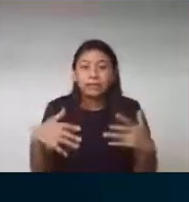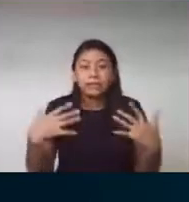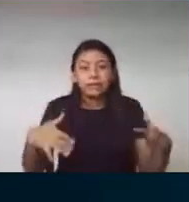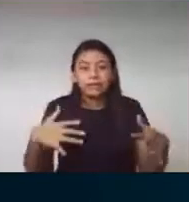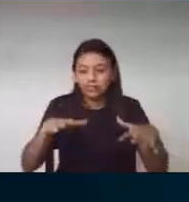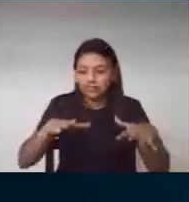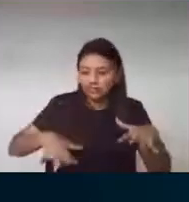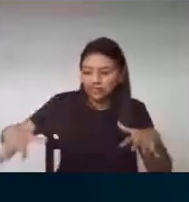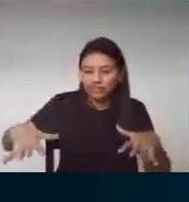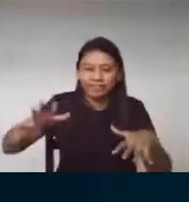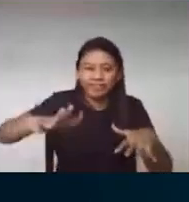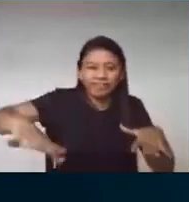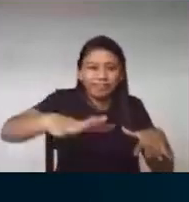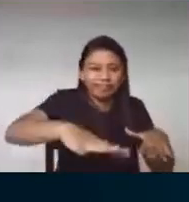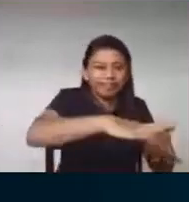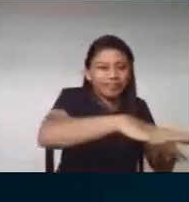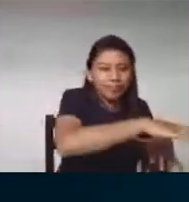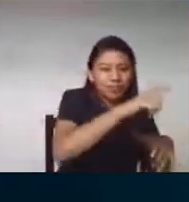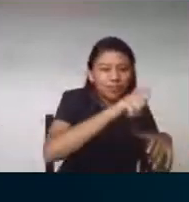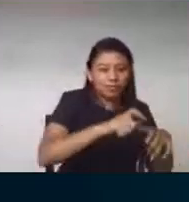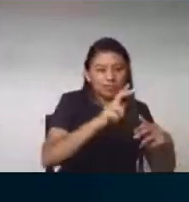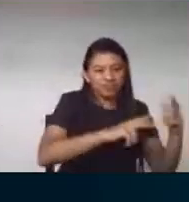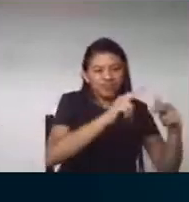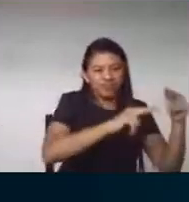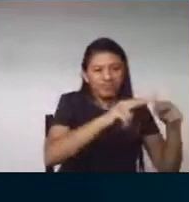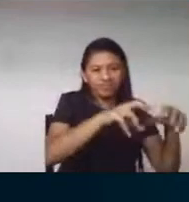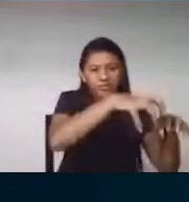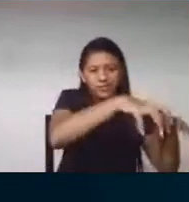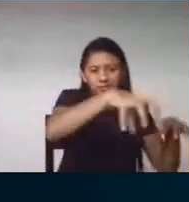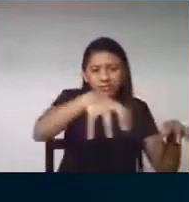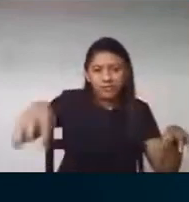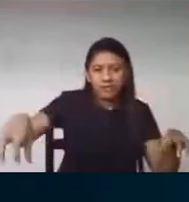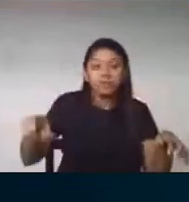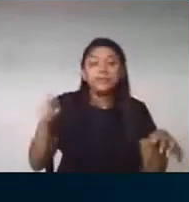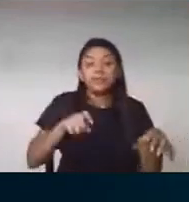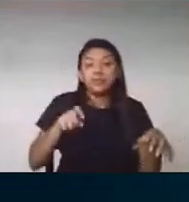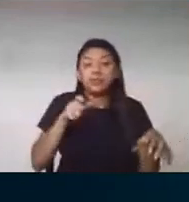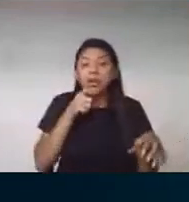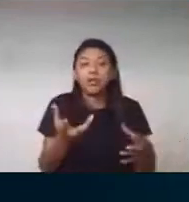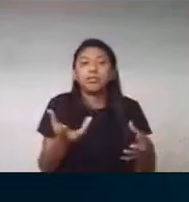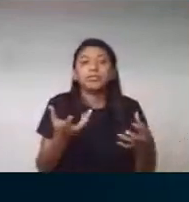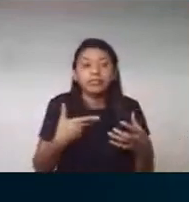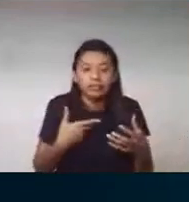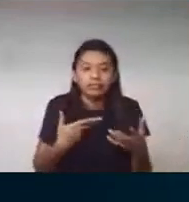de infraestructura relacionada con la distribución y el tratamiento de agua potable.